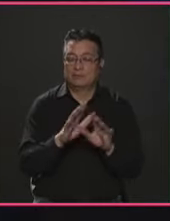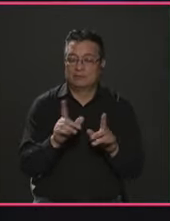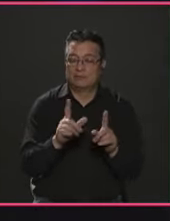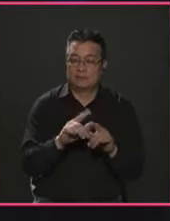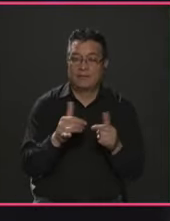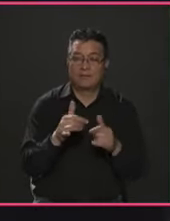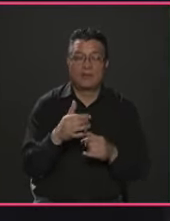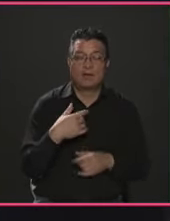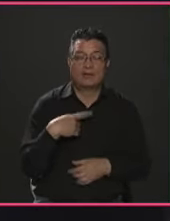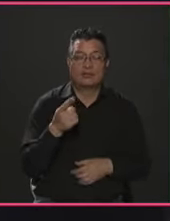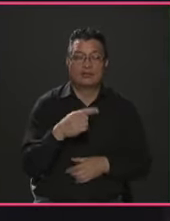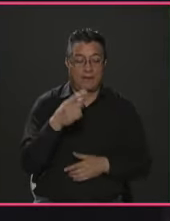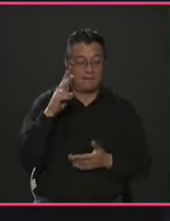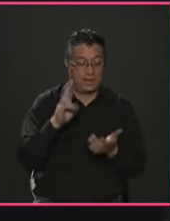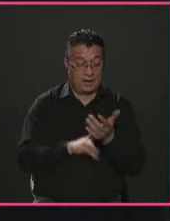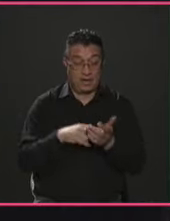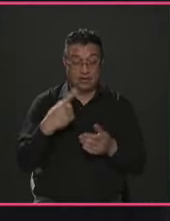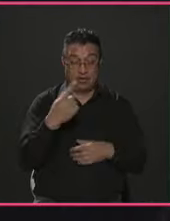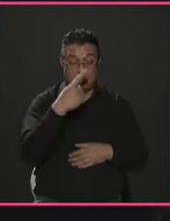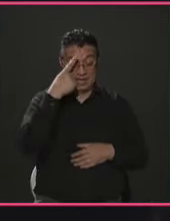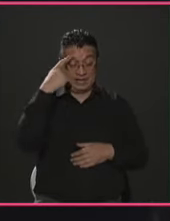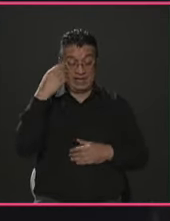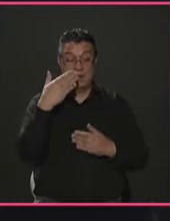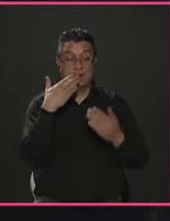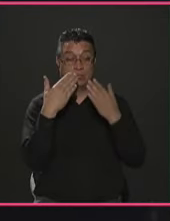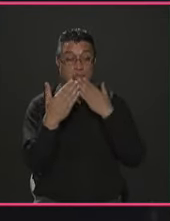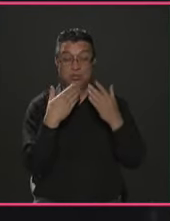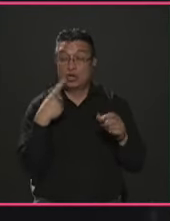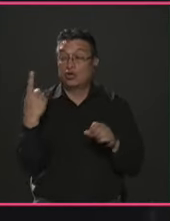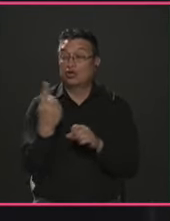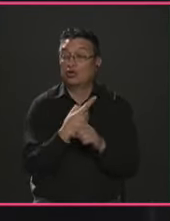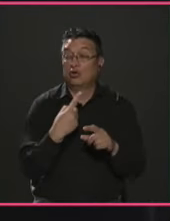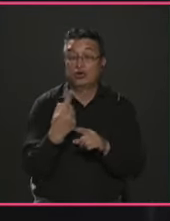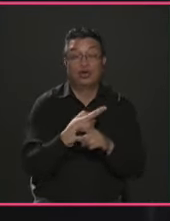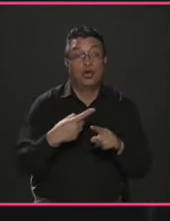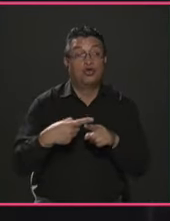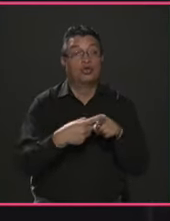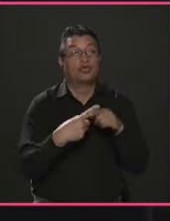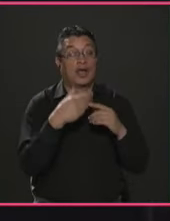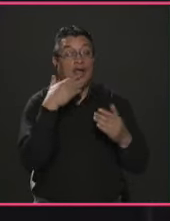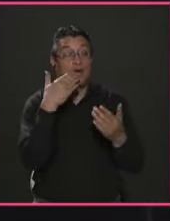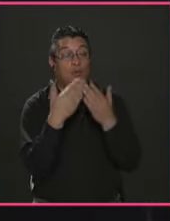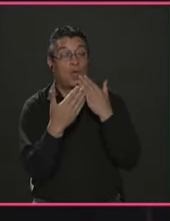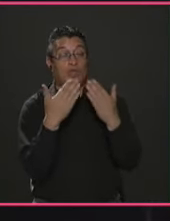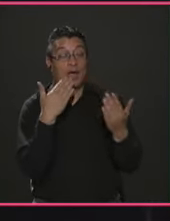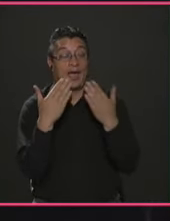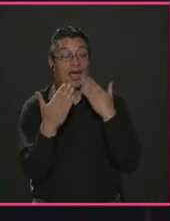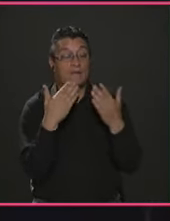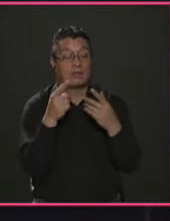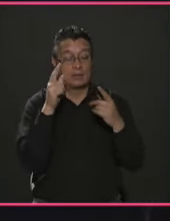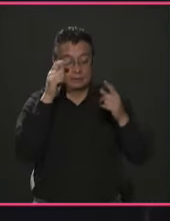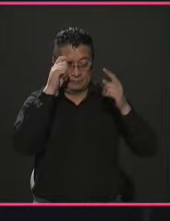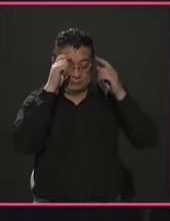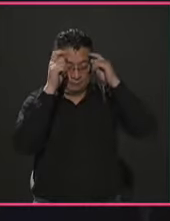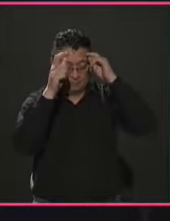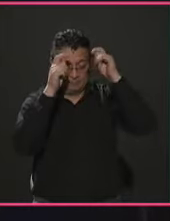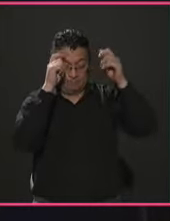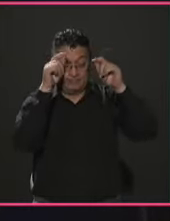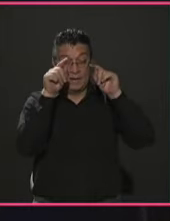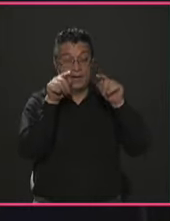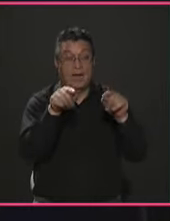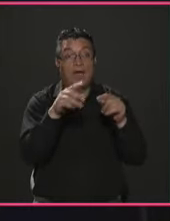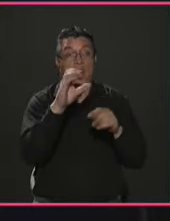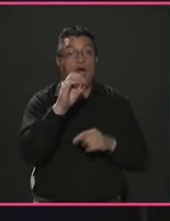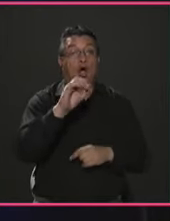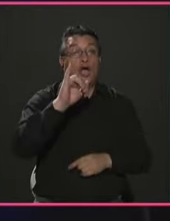me de verdad creemos en los procesos de diálogo social digamos cuando hablamos de eh la creación de